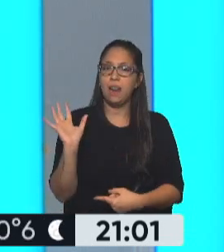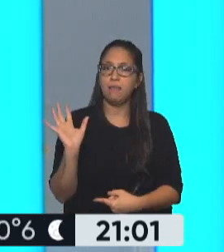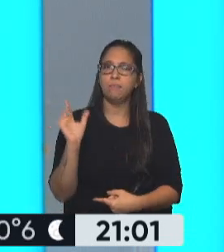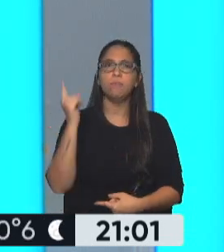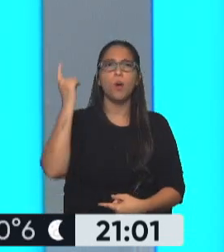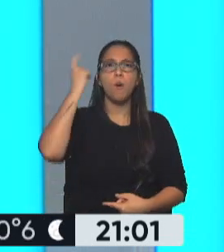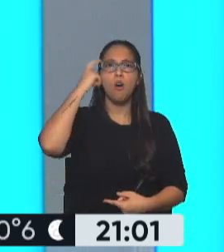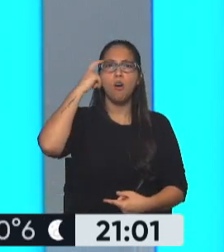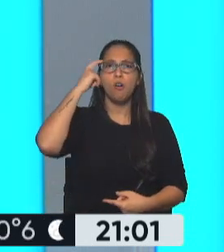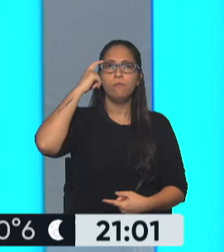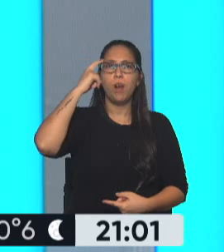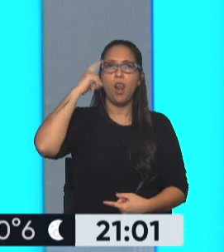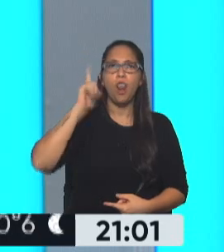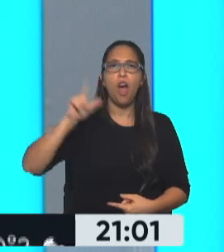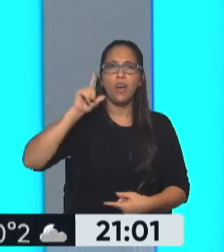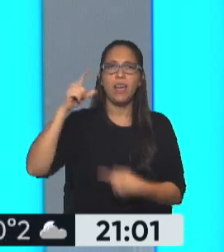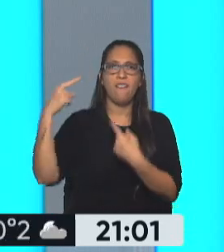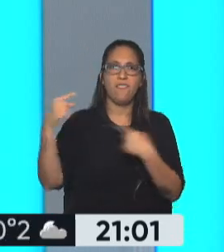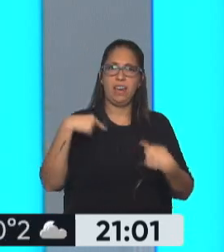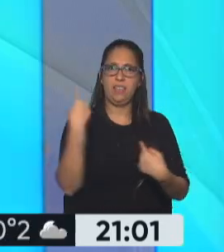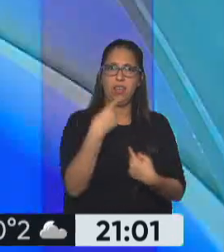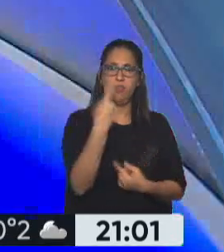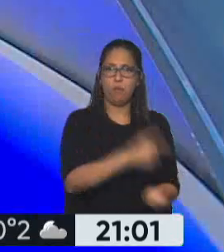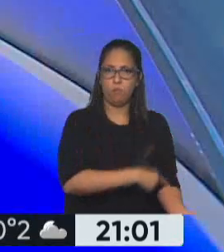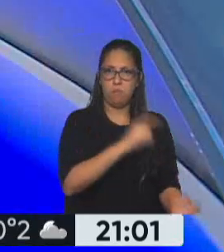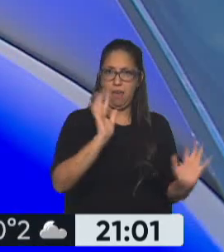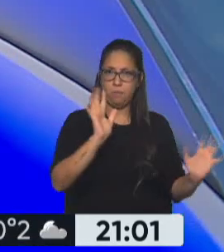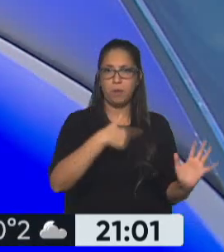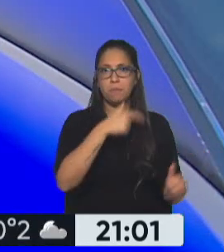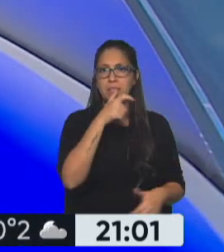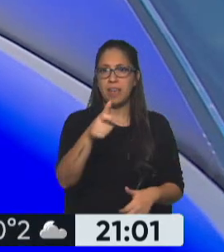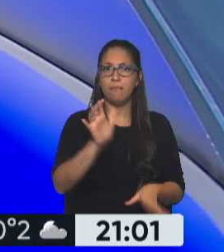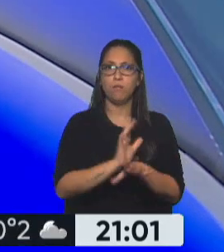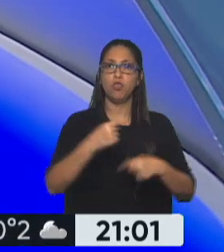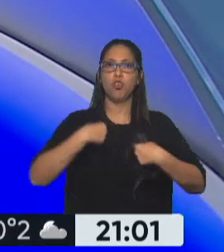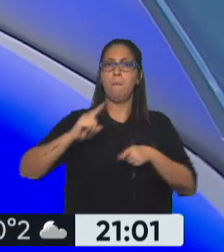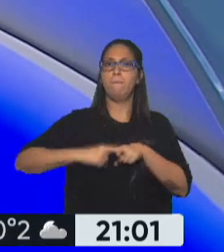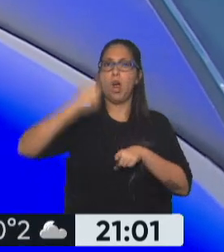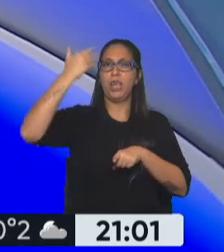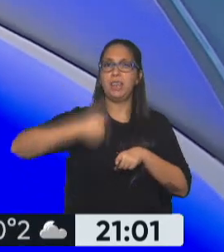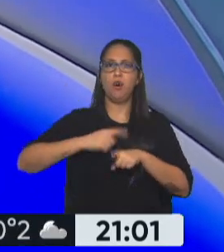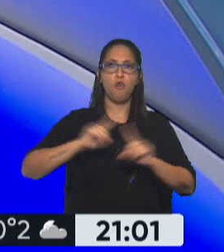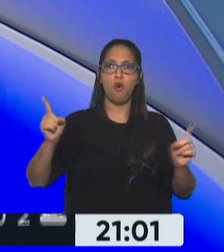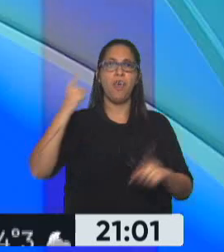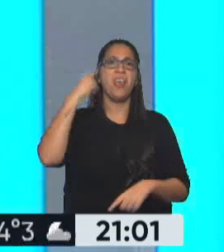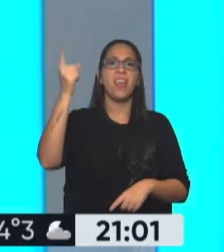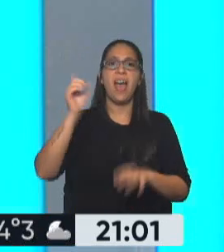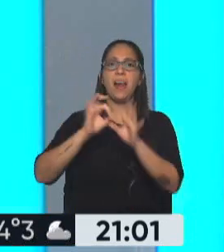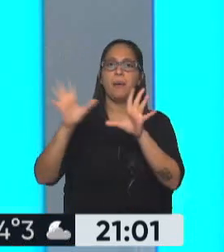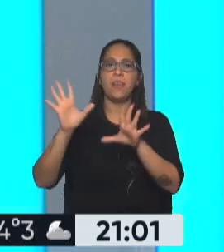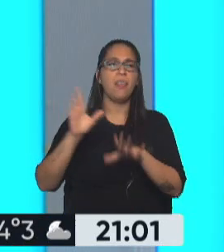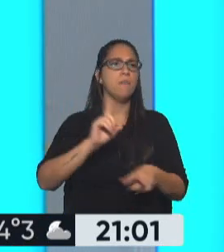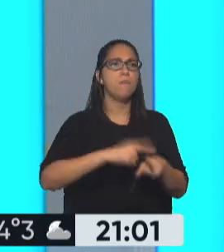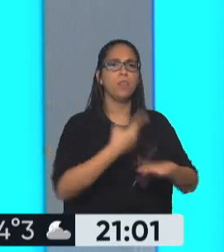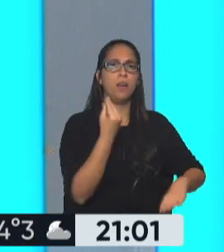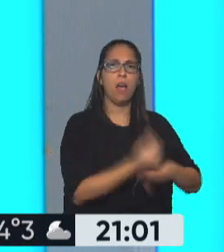lógica diferente a la que estamos acostumbrados. Por otro lado, da un mensaje: yo no soy político, las ideas de la libertad están por sobre los cargos